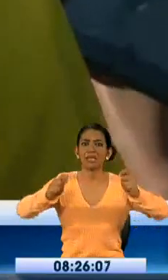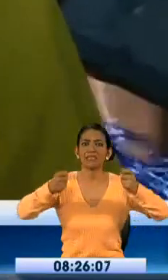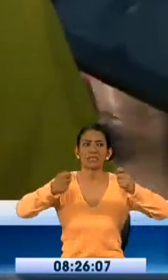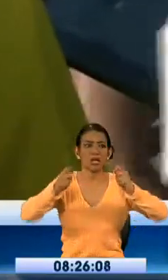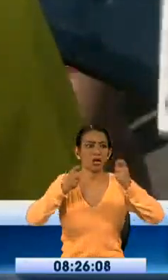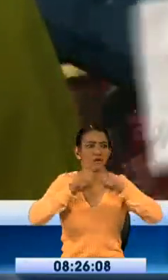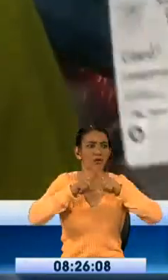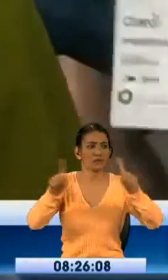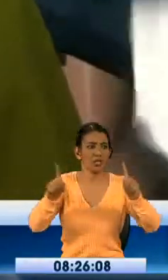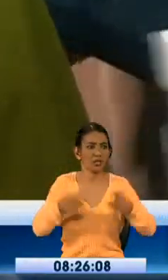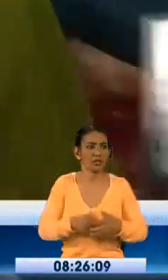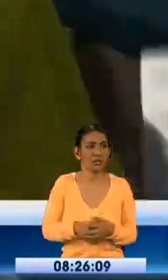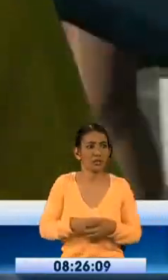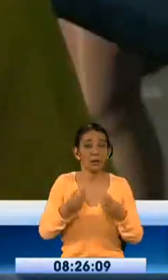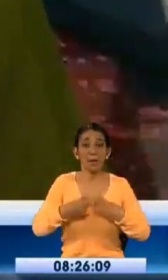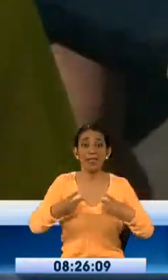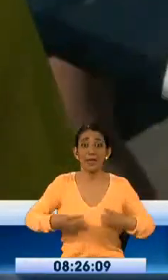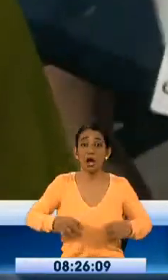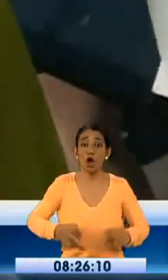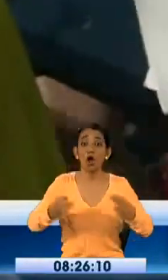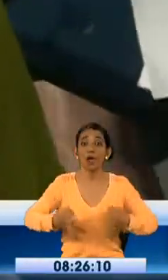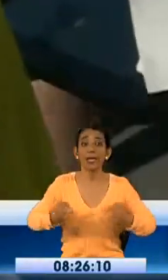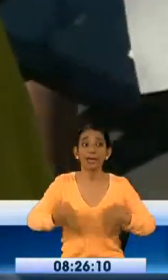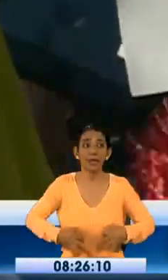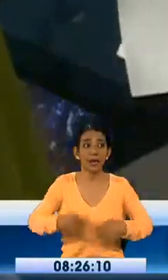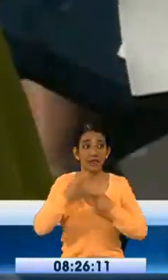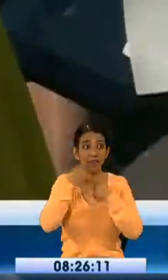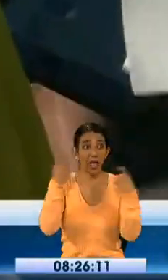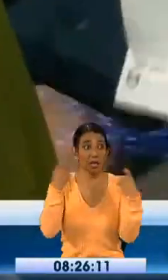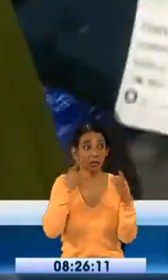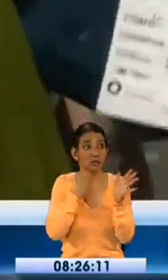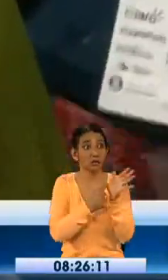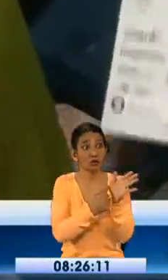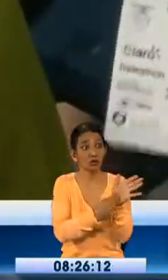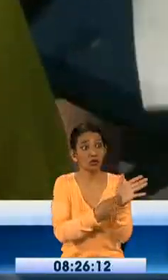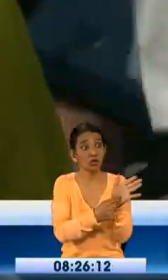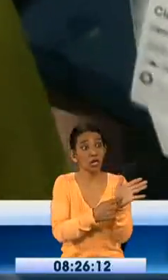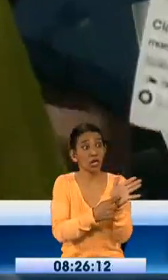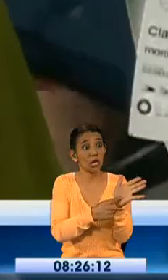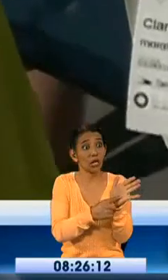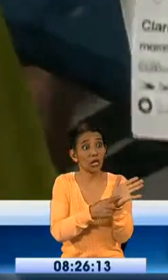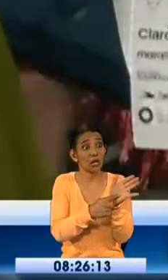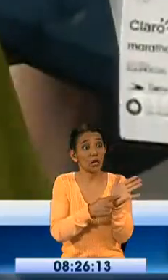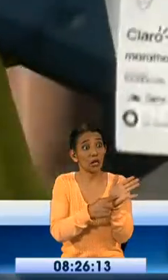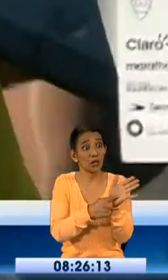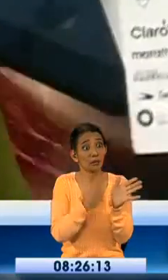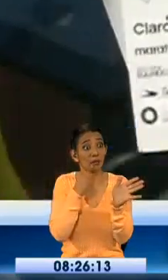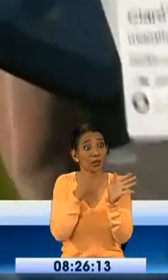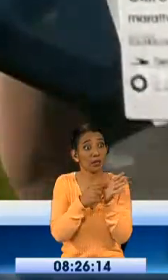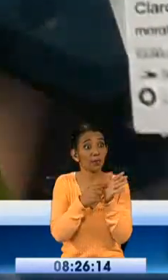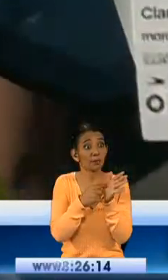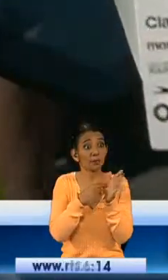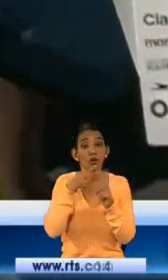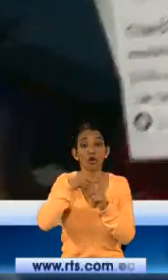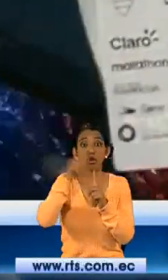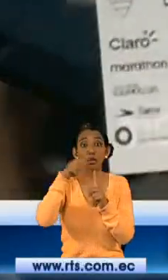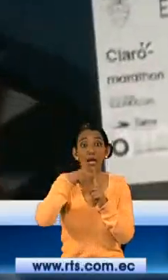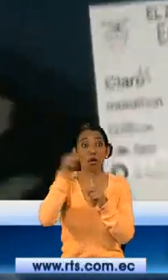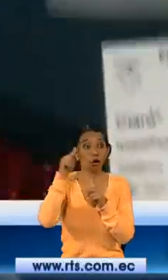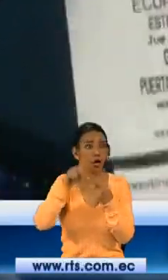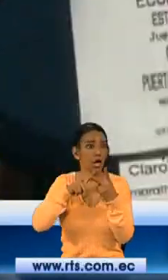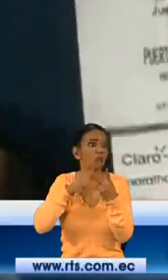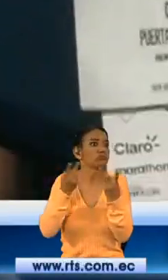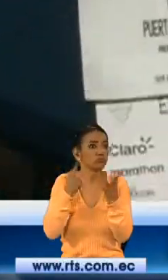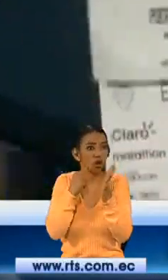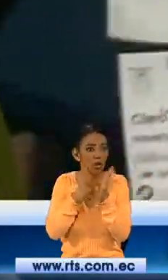al material original. La entrada falsa no tiene los auspiciantes, como ustedes ven aquí. Aquí hay auspiciantes,